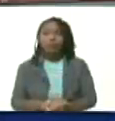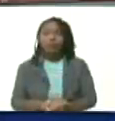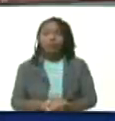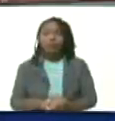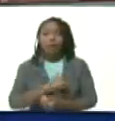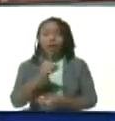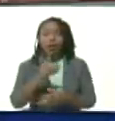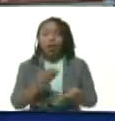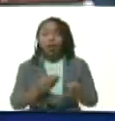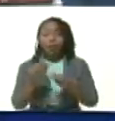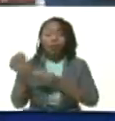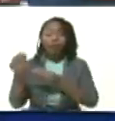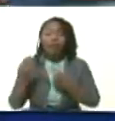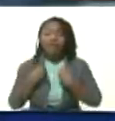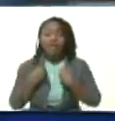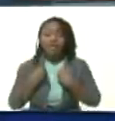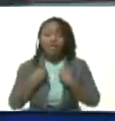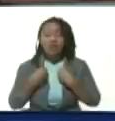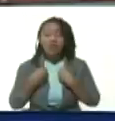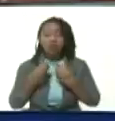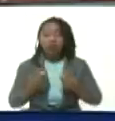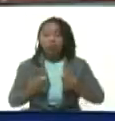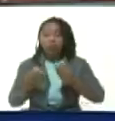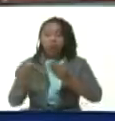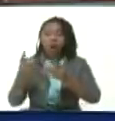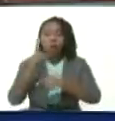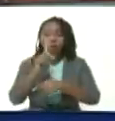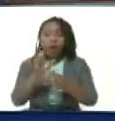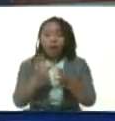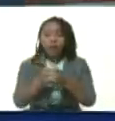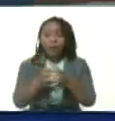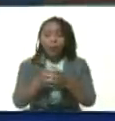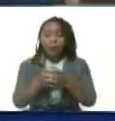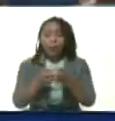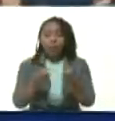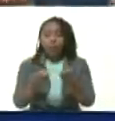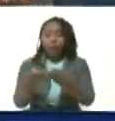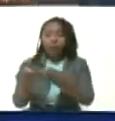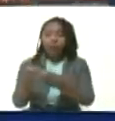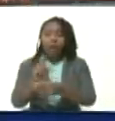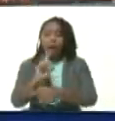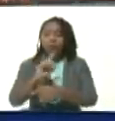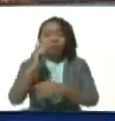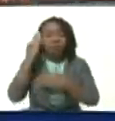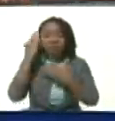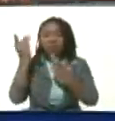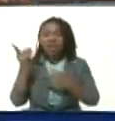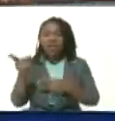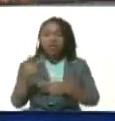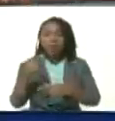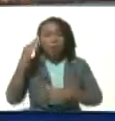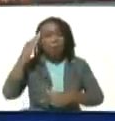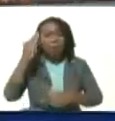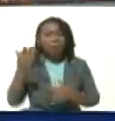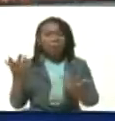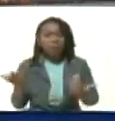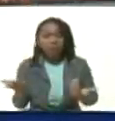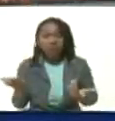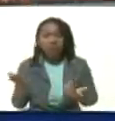Fueron entregados vivos a un grupo que no se sabe si son paramilitares,